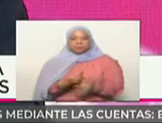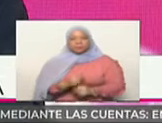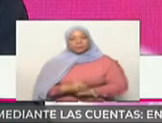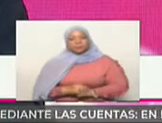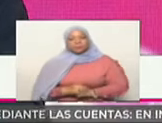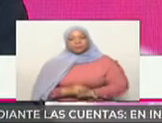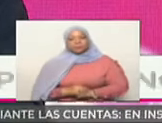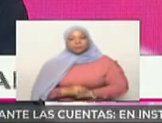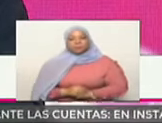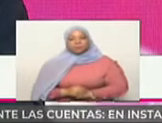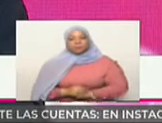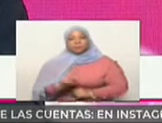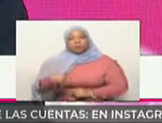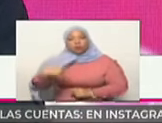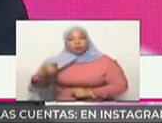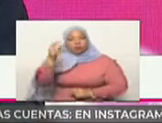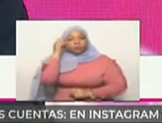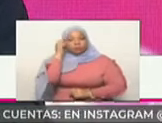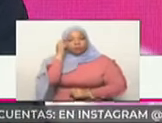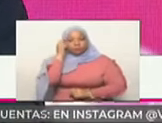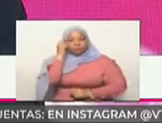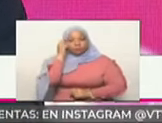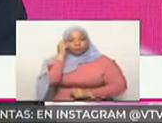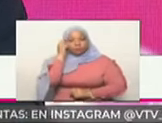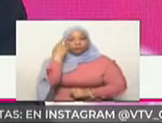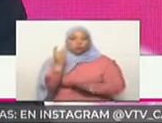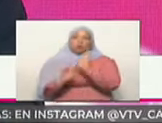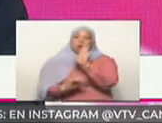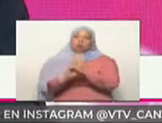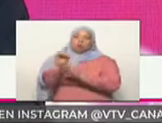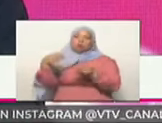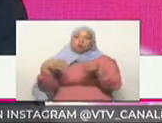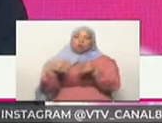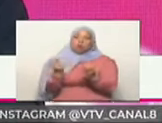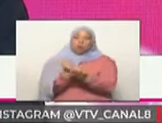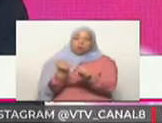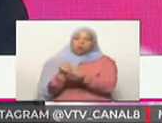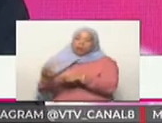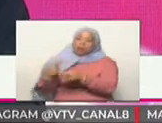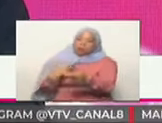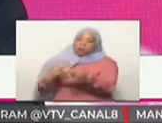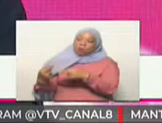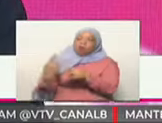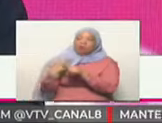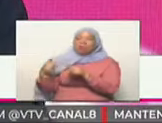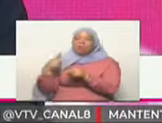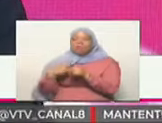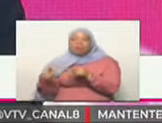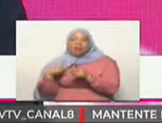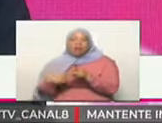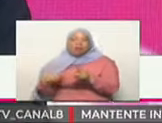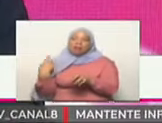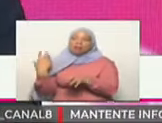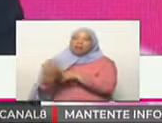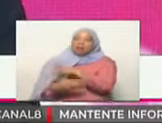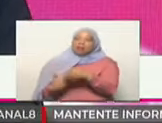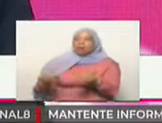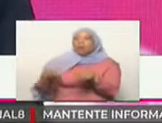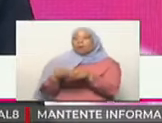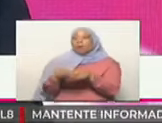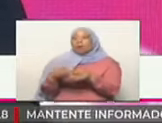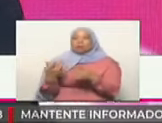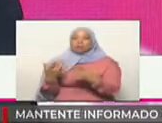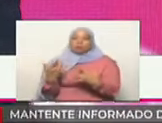Cuando llegamos después al otro día, bueno, desarrollamos un conjunto de bilaterales, muchas bilaterales, reuniones, encuentros,